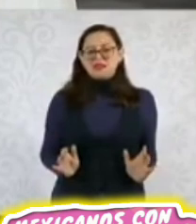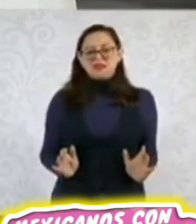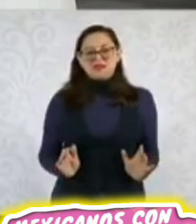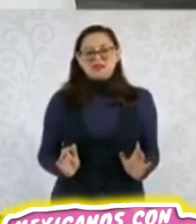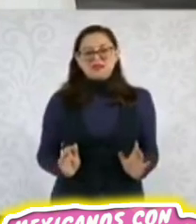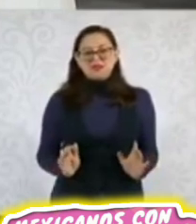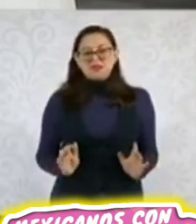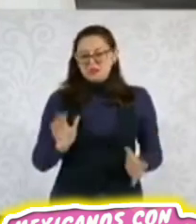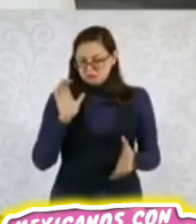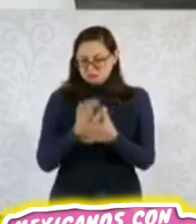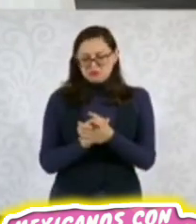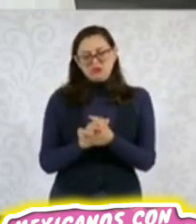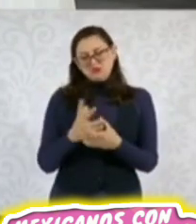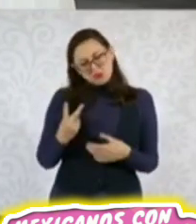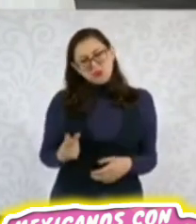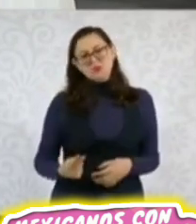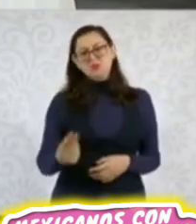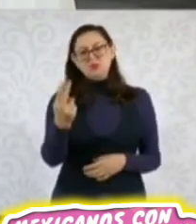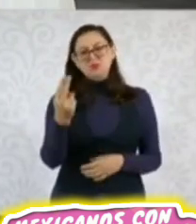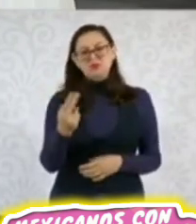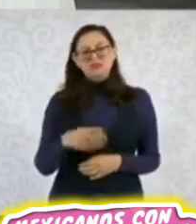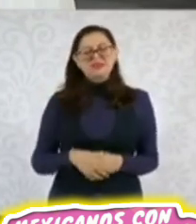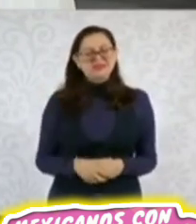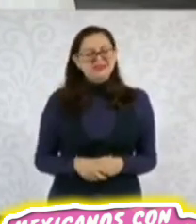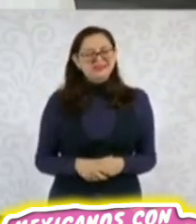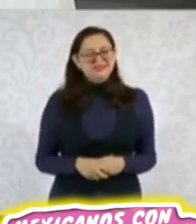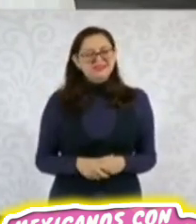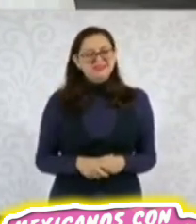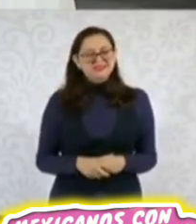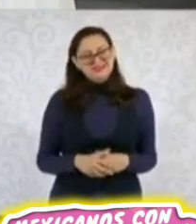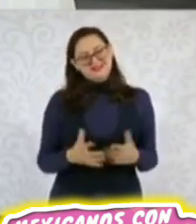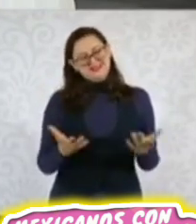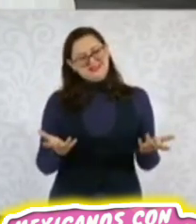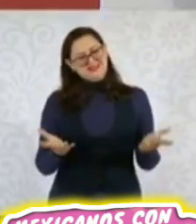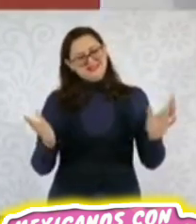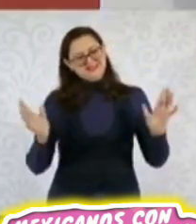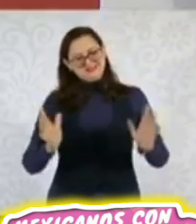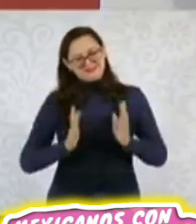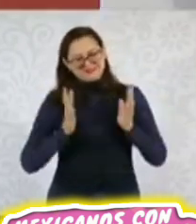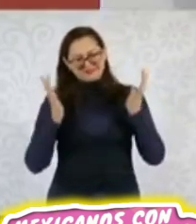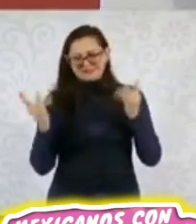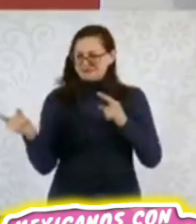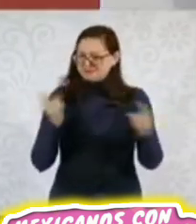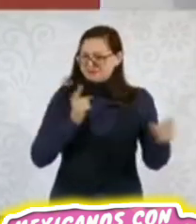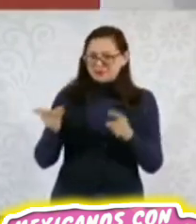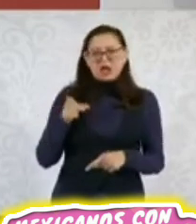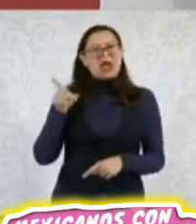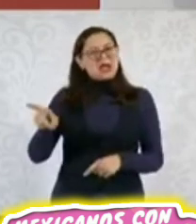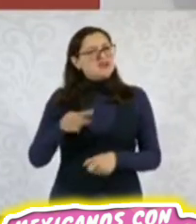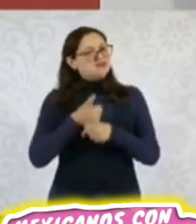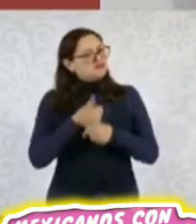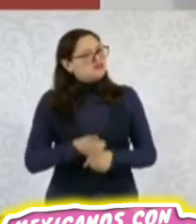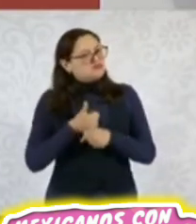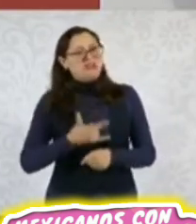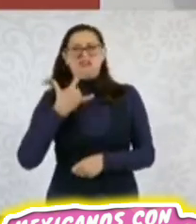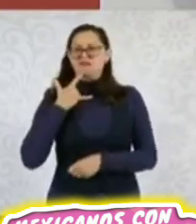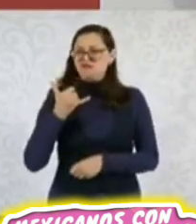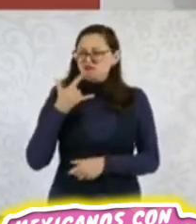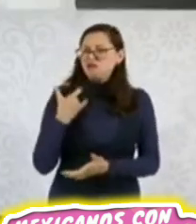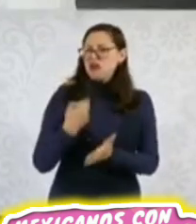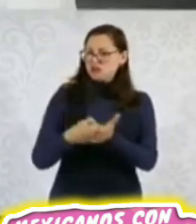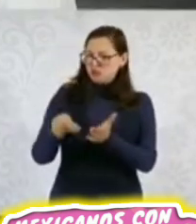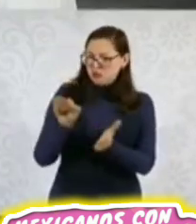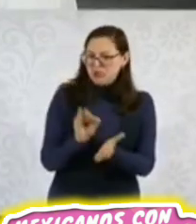Por seguir a su marido. ¿Se imaginan ustedes el enojo, la ofensa, después de todas las acciones que